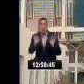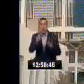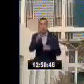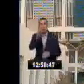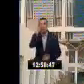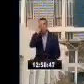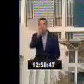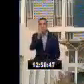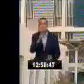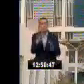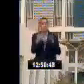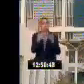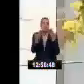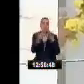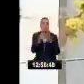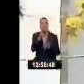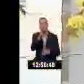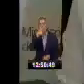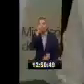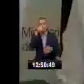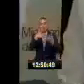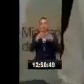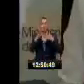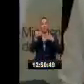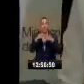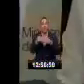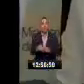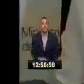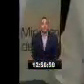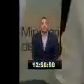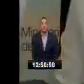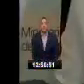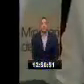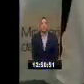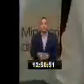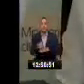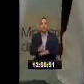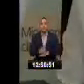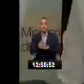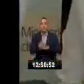de dos hospitales por un monte superior a $2 millones. Esperamos en que las